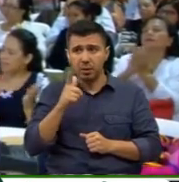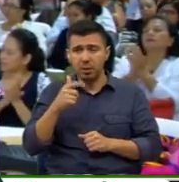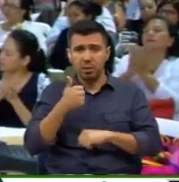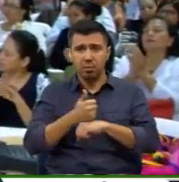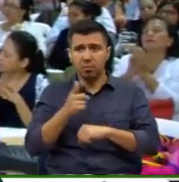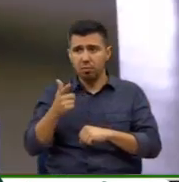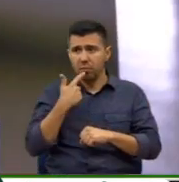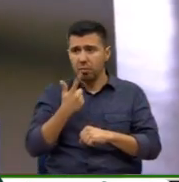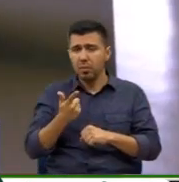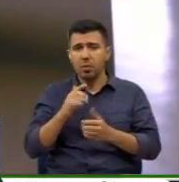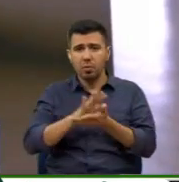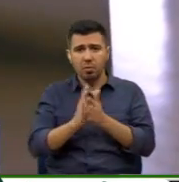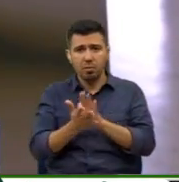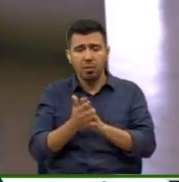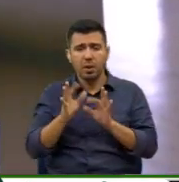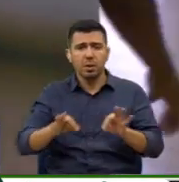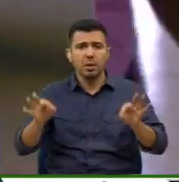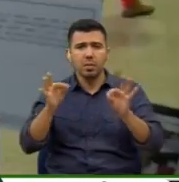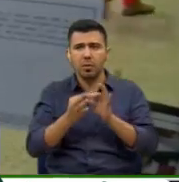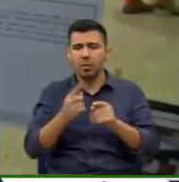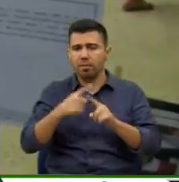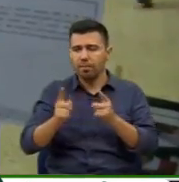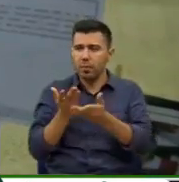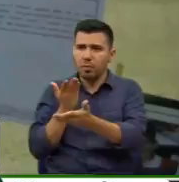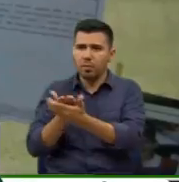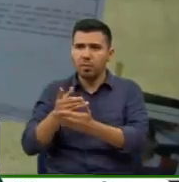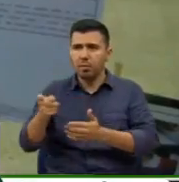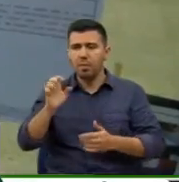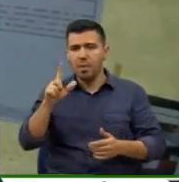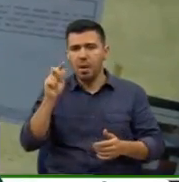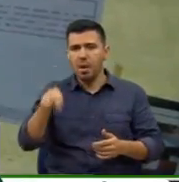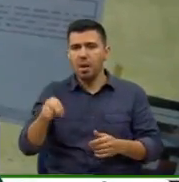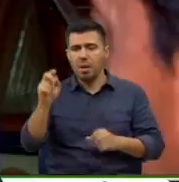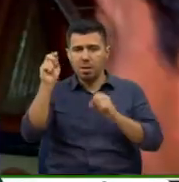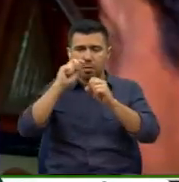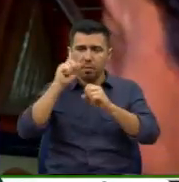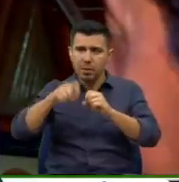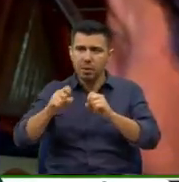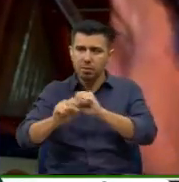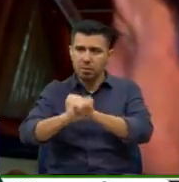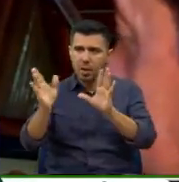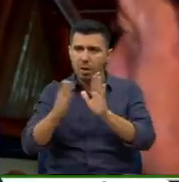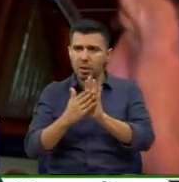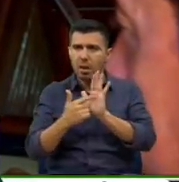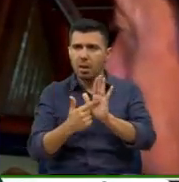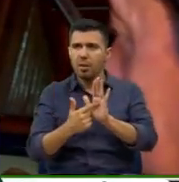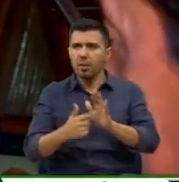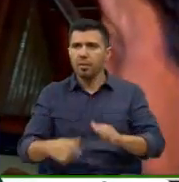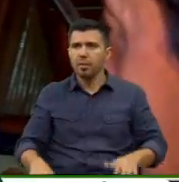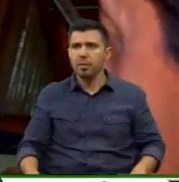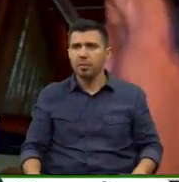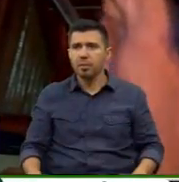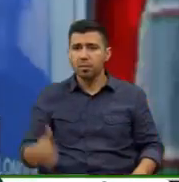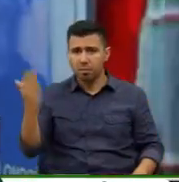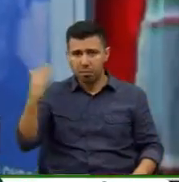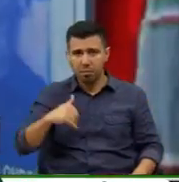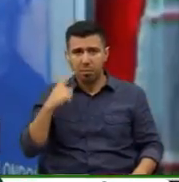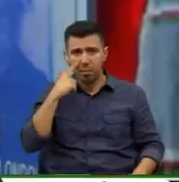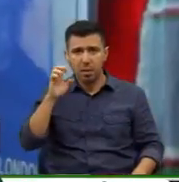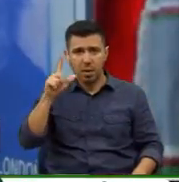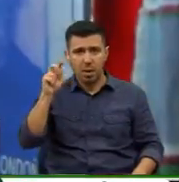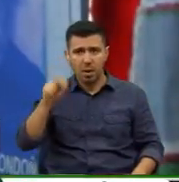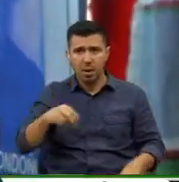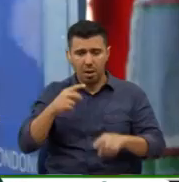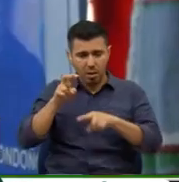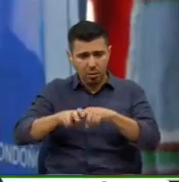la paz es importante, pero le pidió transparencia al ELN. Al grupo insurgente del ELN que no se sienten a negociar,